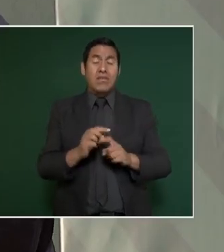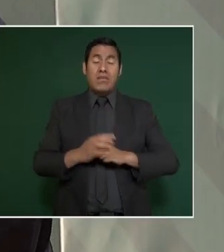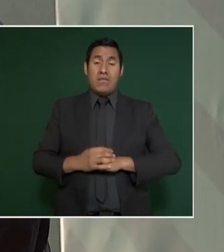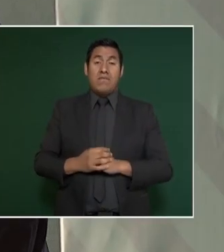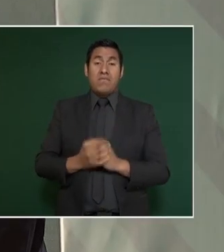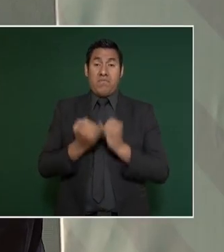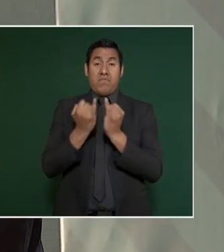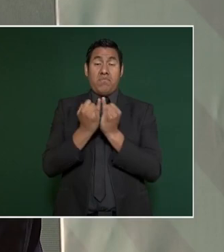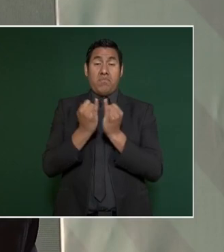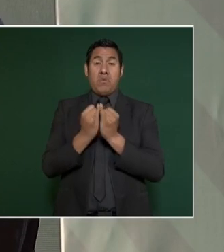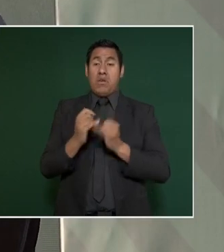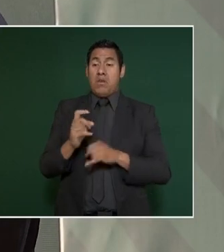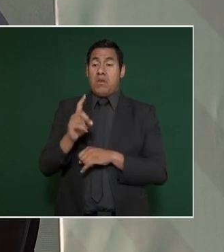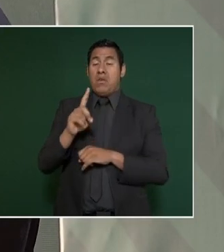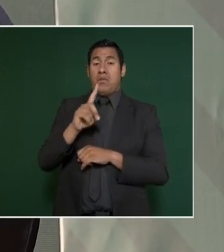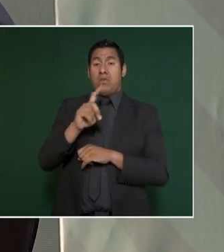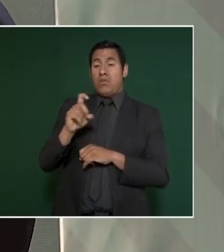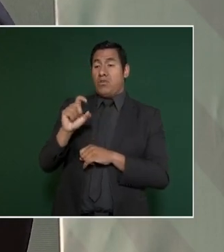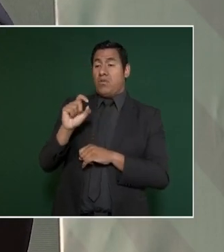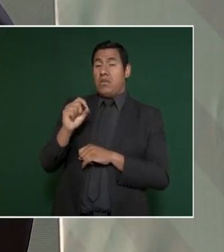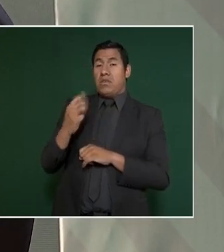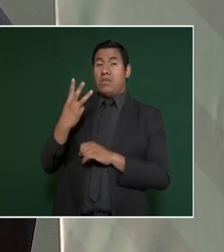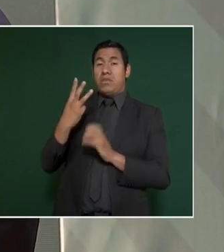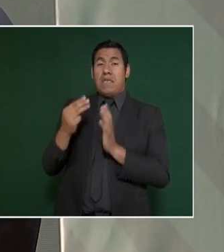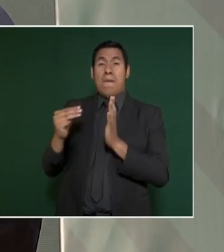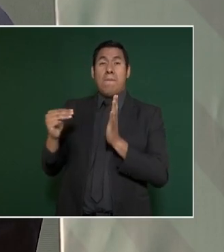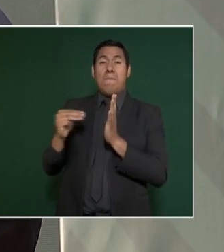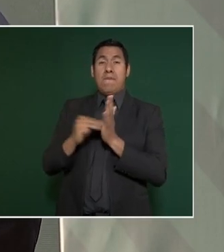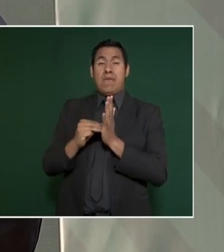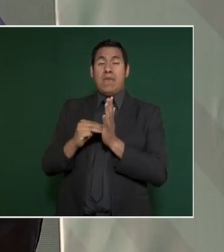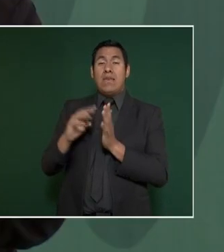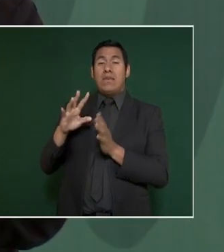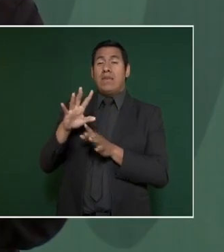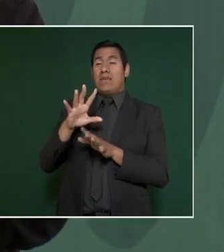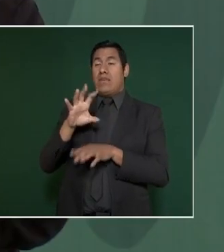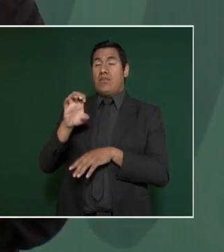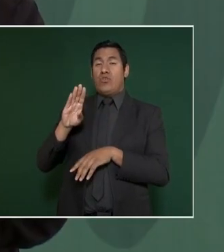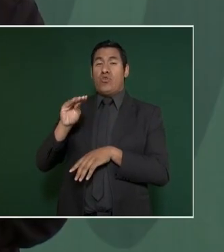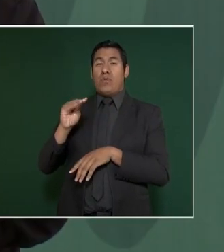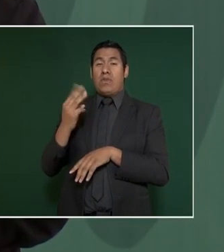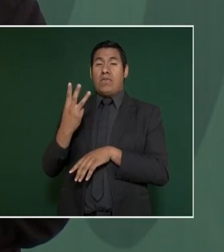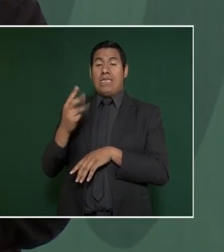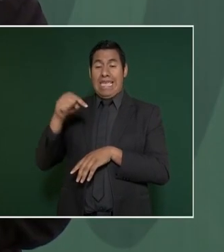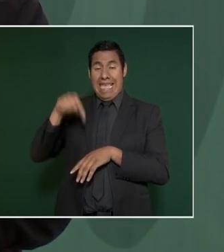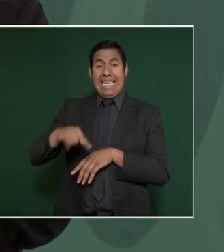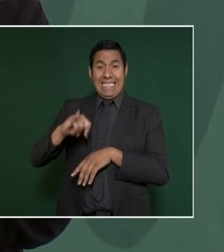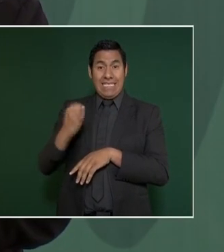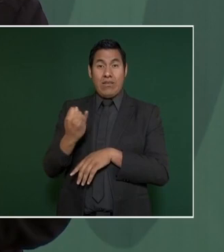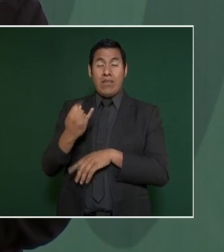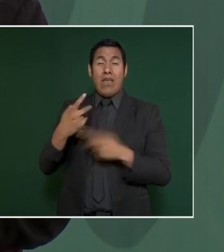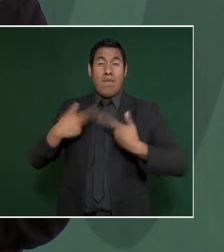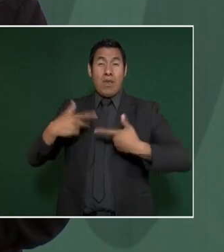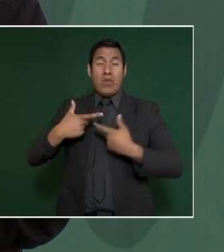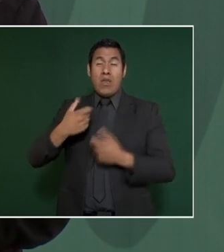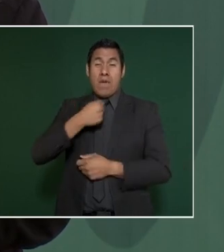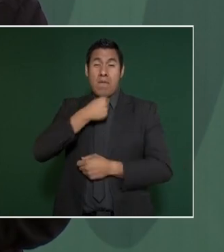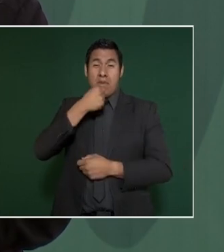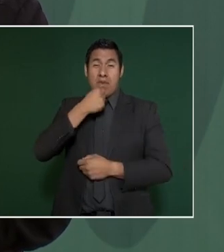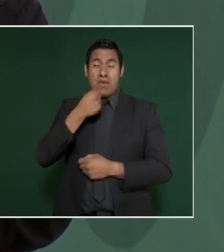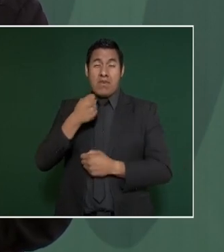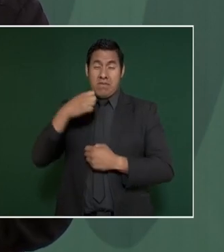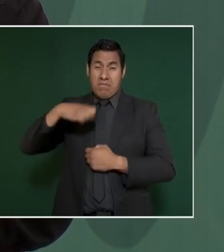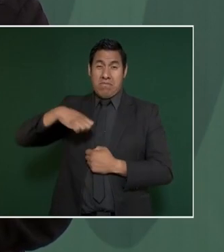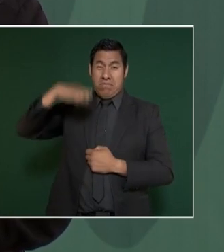123000 593 adultos mayores en Tijuana están recibiendo